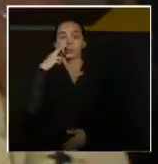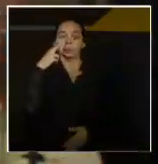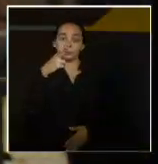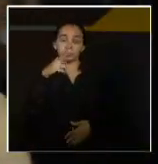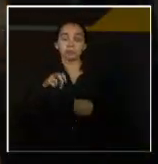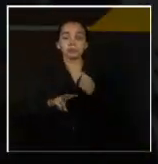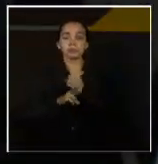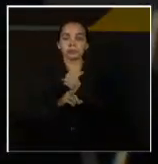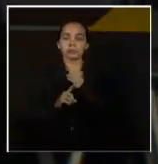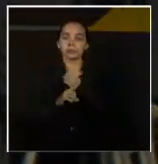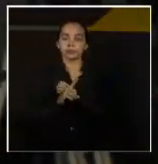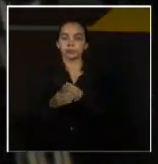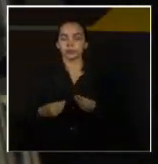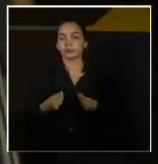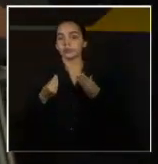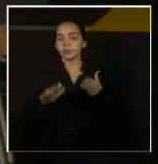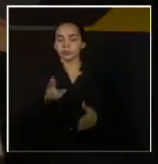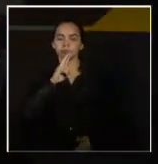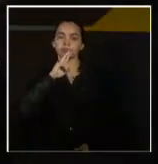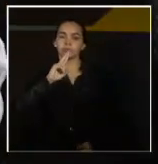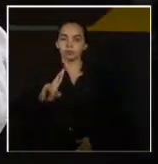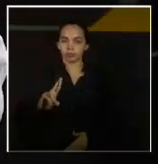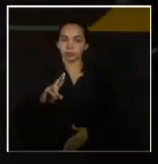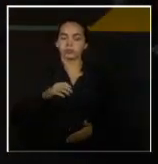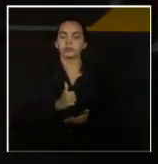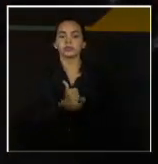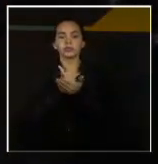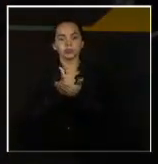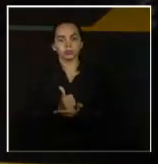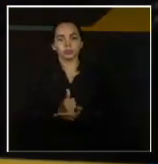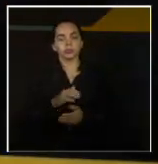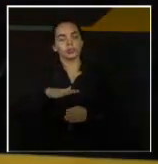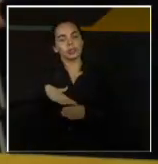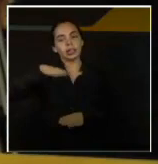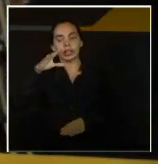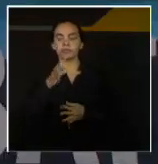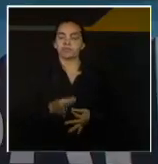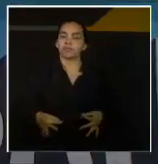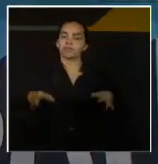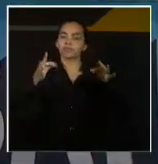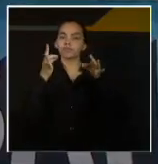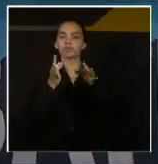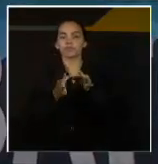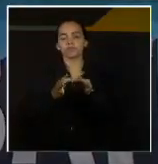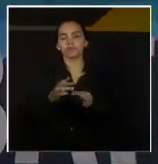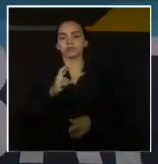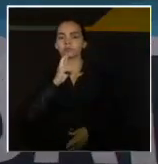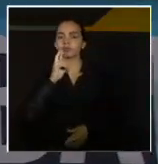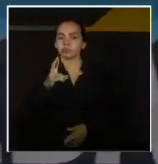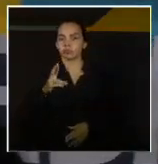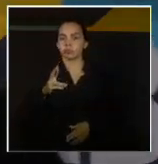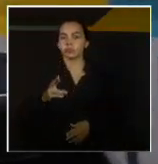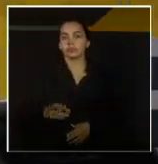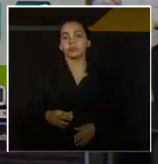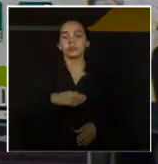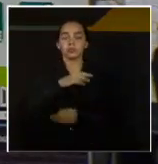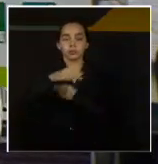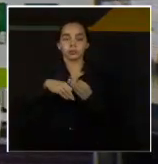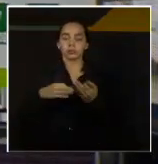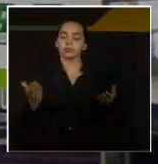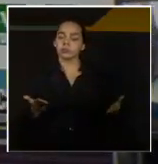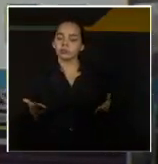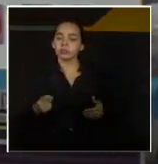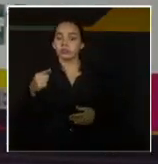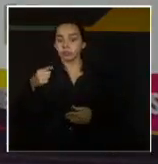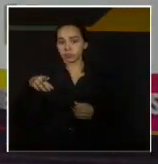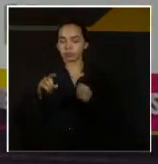problemas, le da solución a los problemas, pero lo más importante que hay que hacer es darle solución a las causas de los problemas.